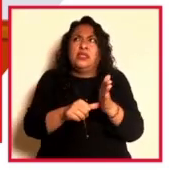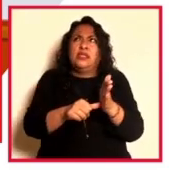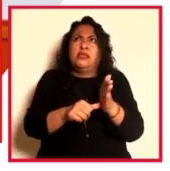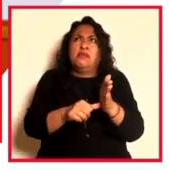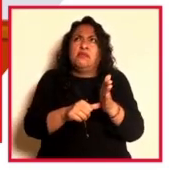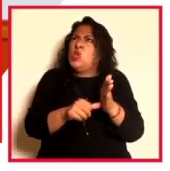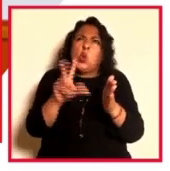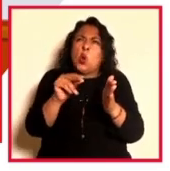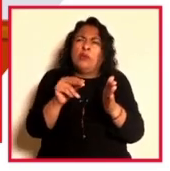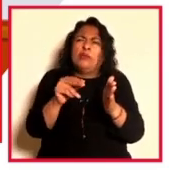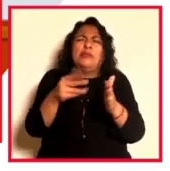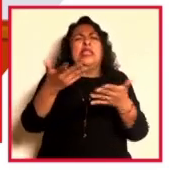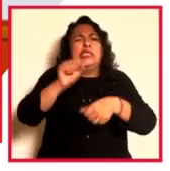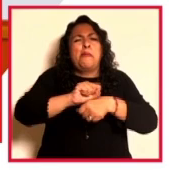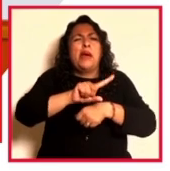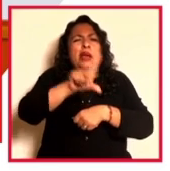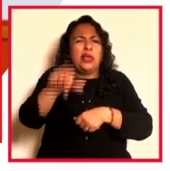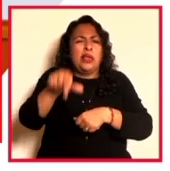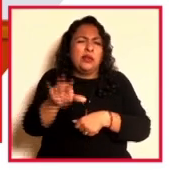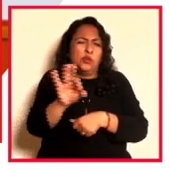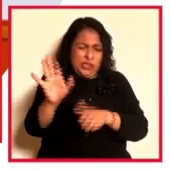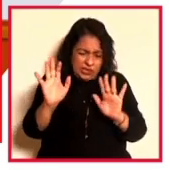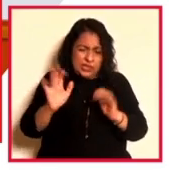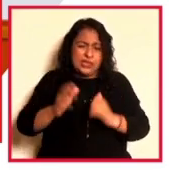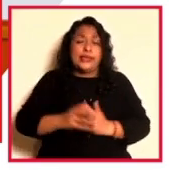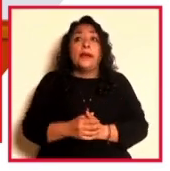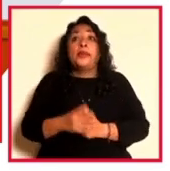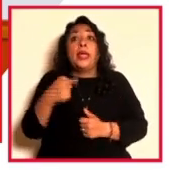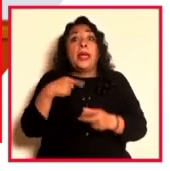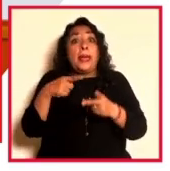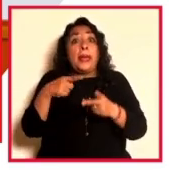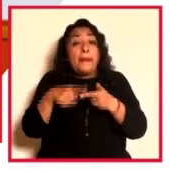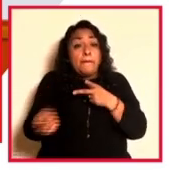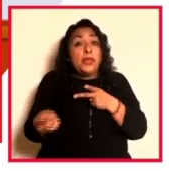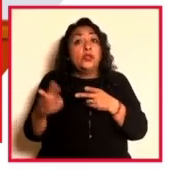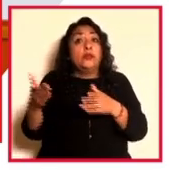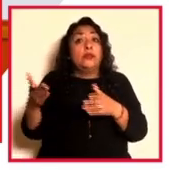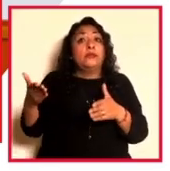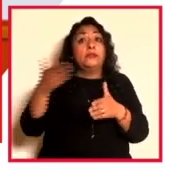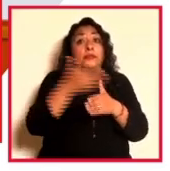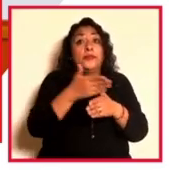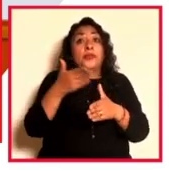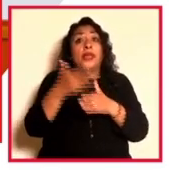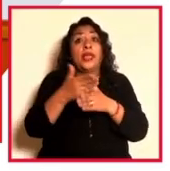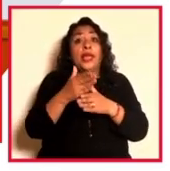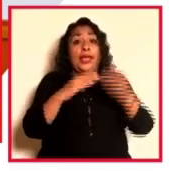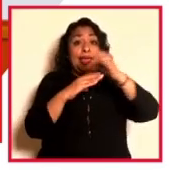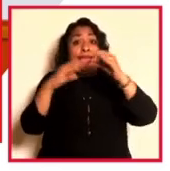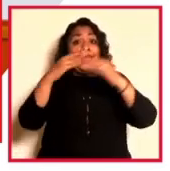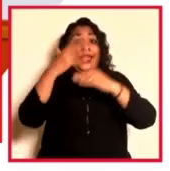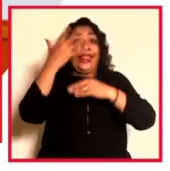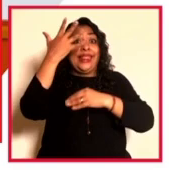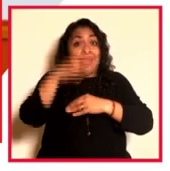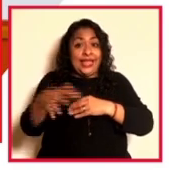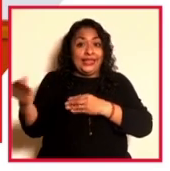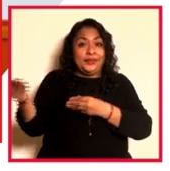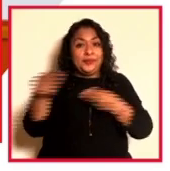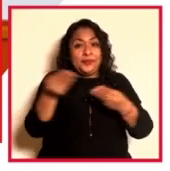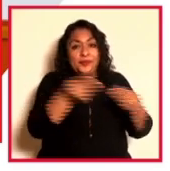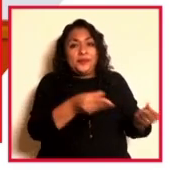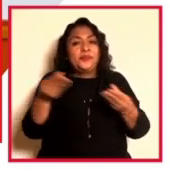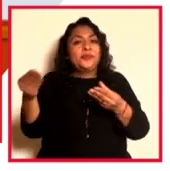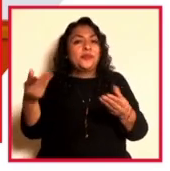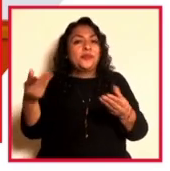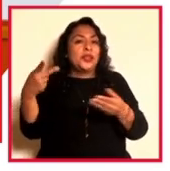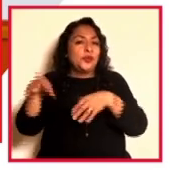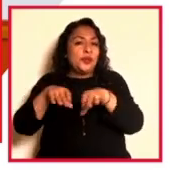semanas después tal vez eh empezó a ir al a décimo piso de la universidad porque iba a dejar sus colaboraciones para la